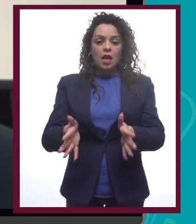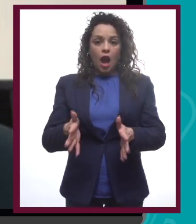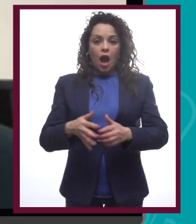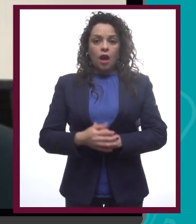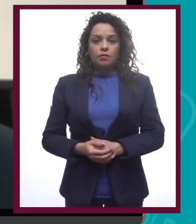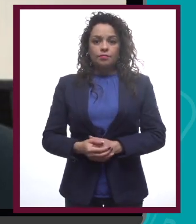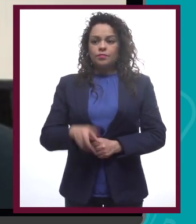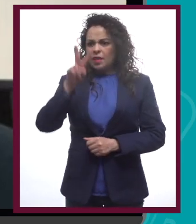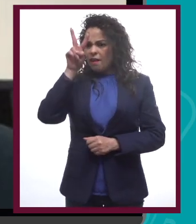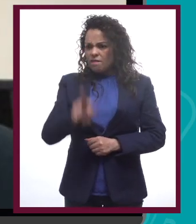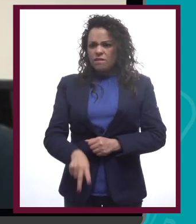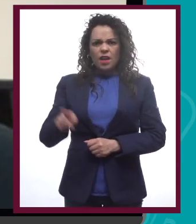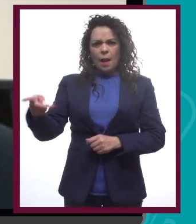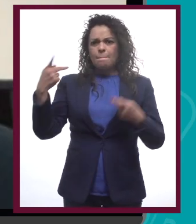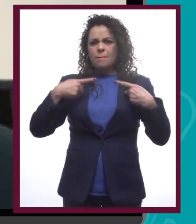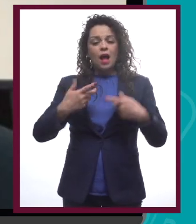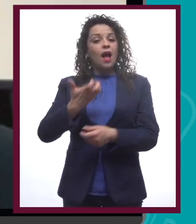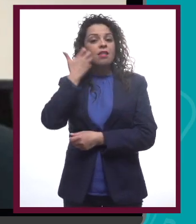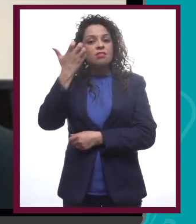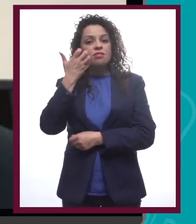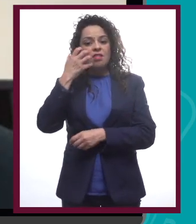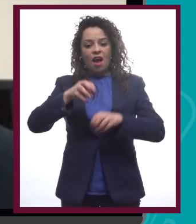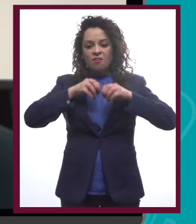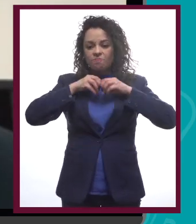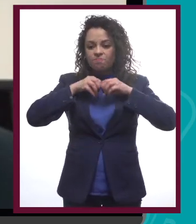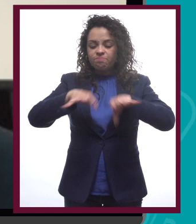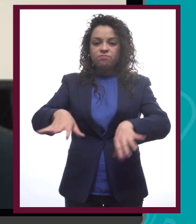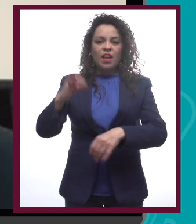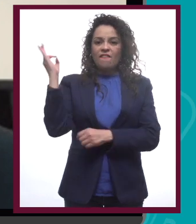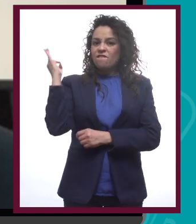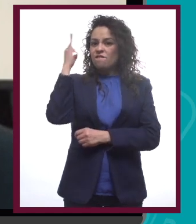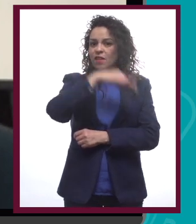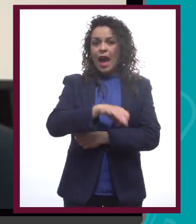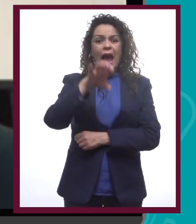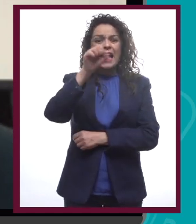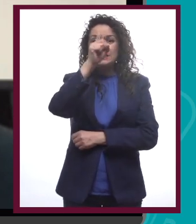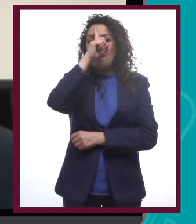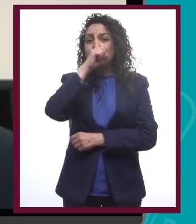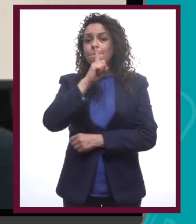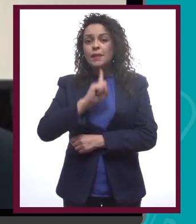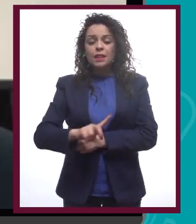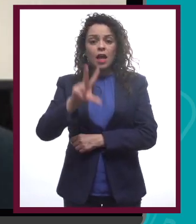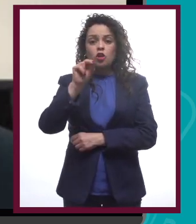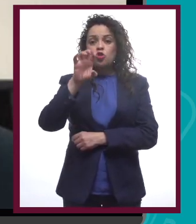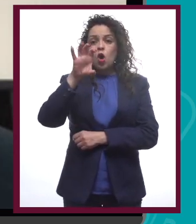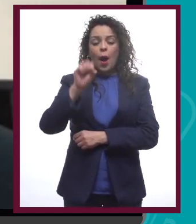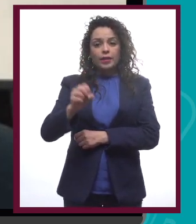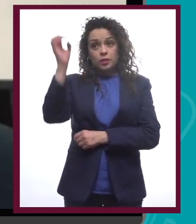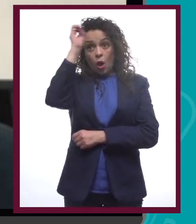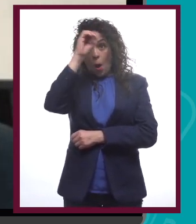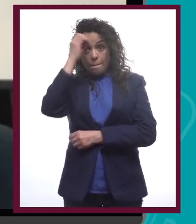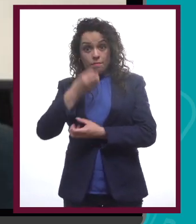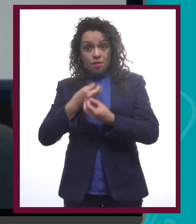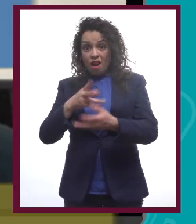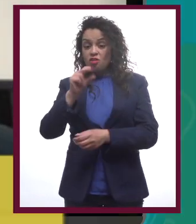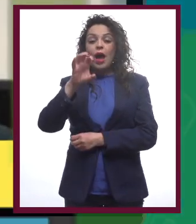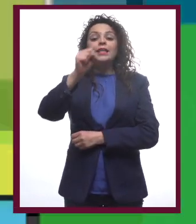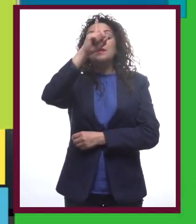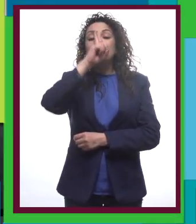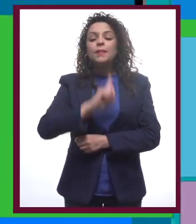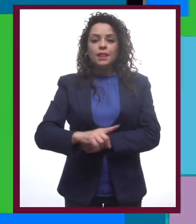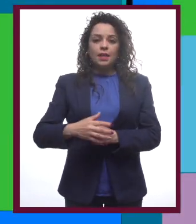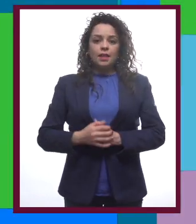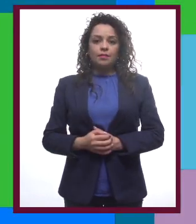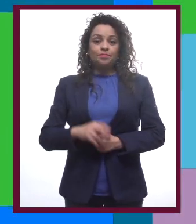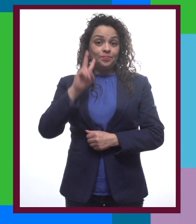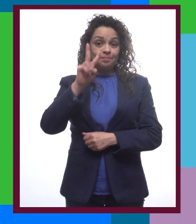que son deliberadamente falsas, es decir, son mentiras, no son puntos de vista, son